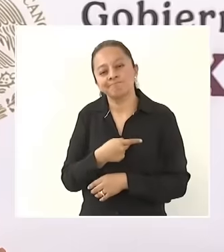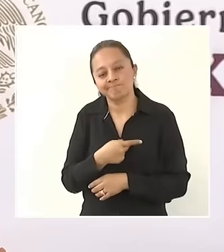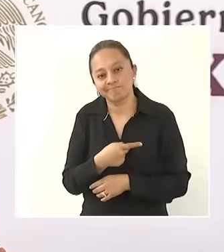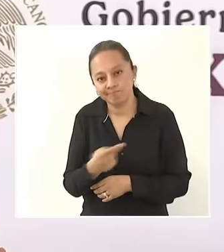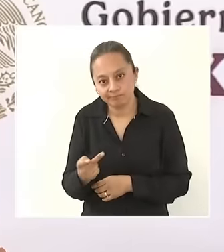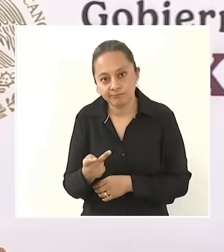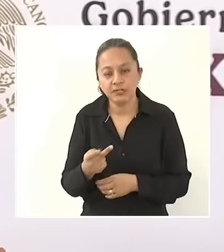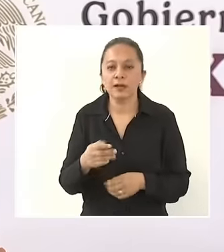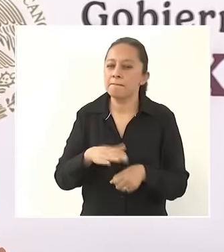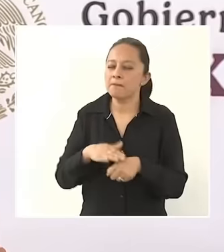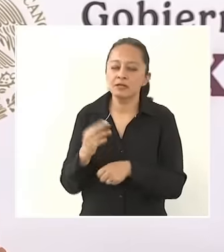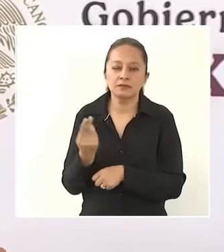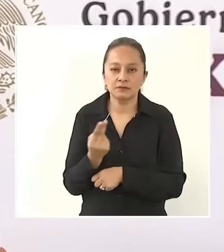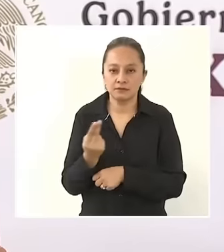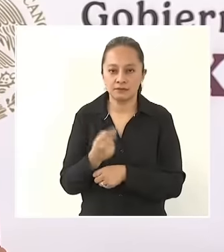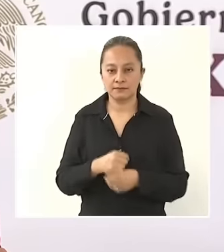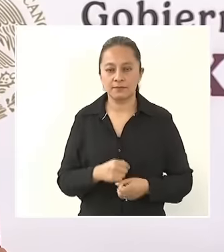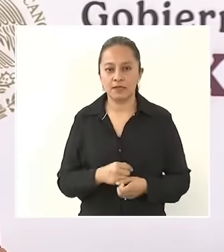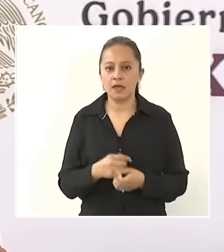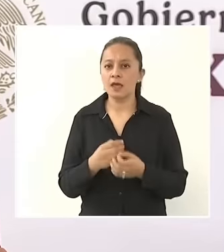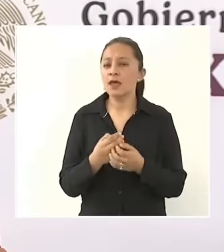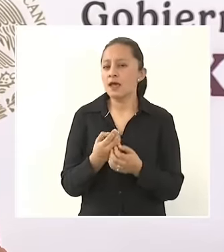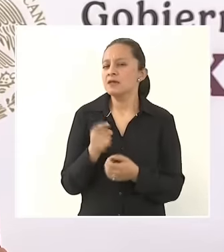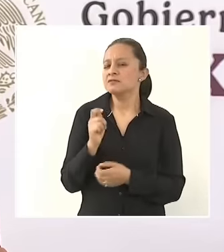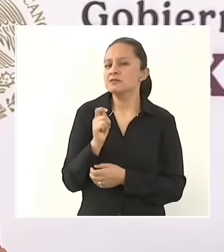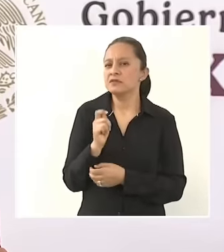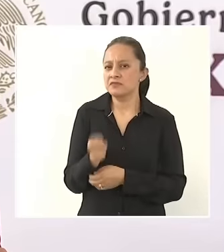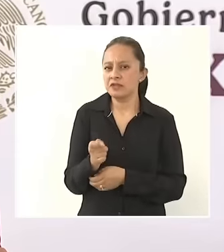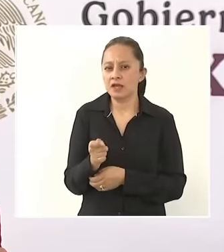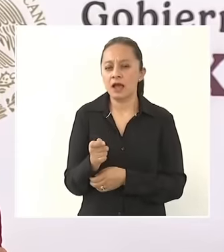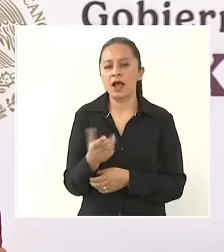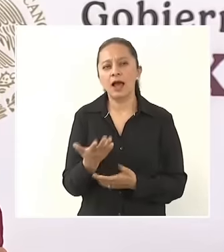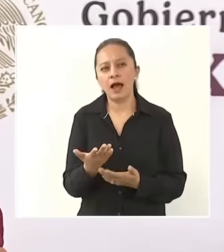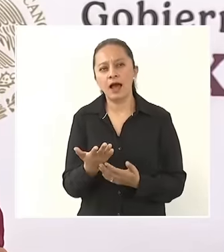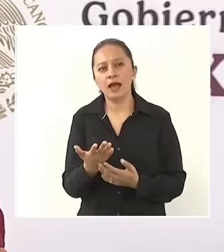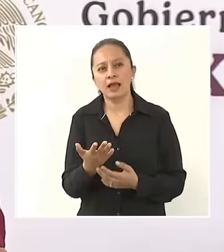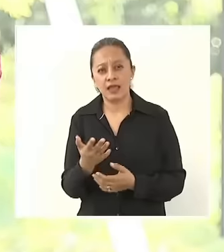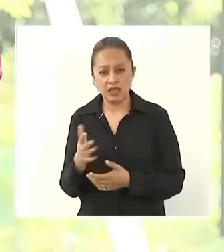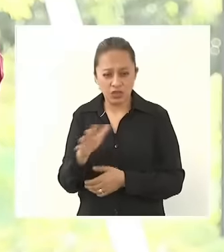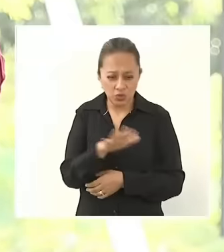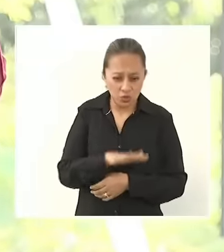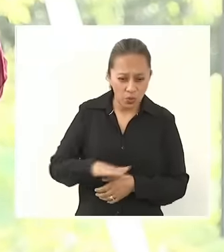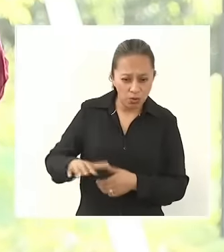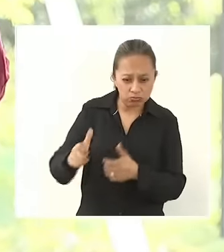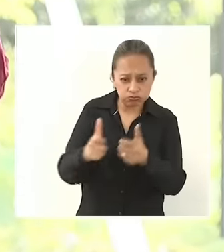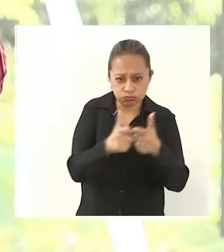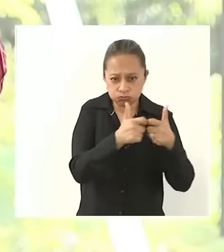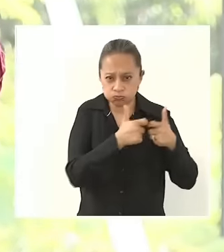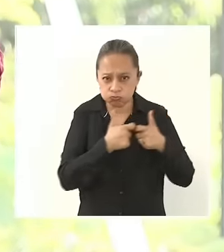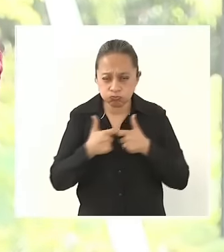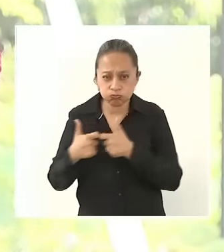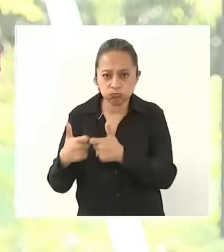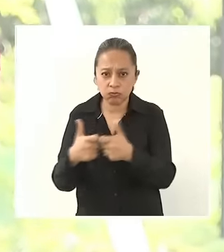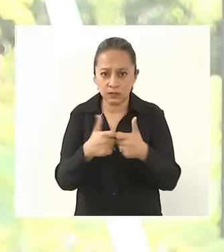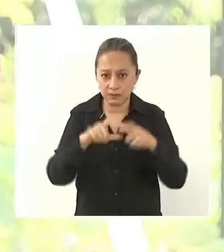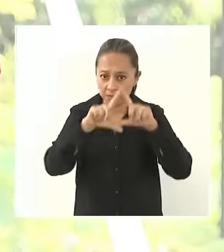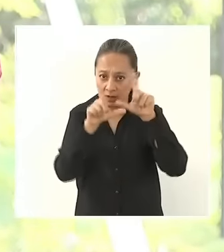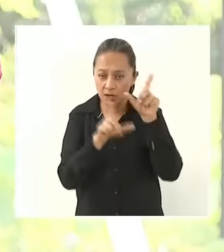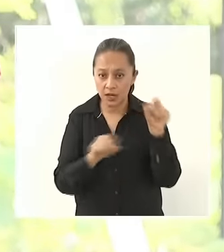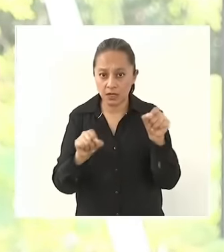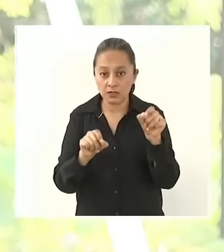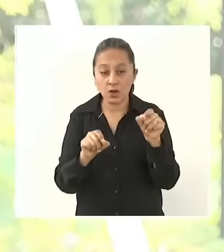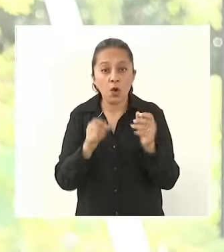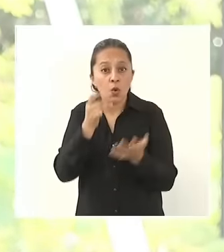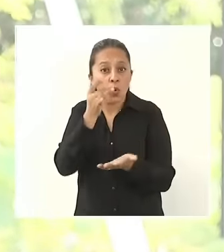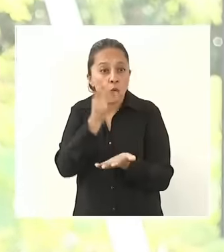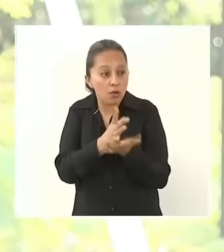importante. Significa que para que haya prosperidad en el país, no se puede apoyar a los